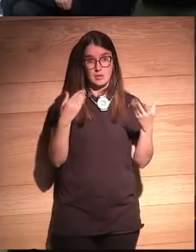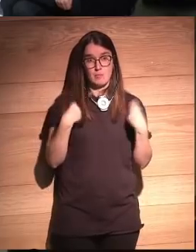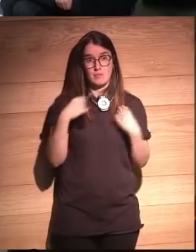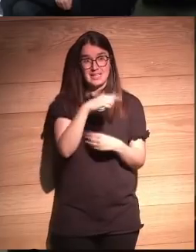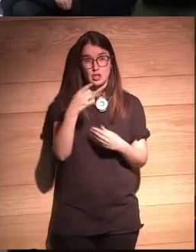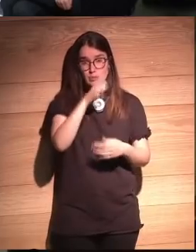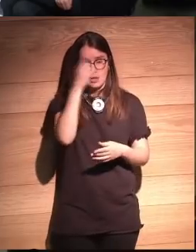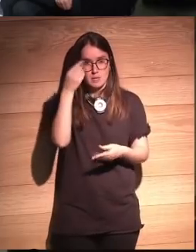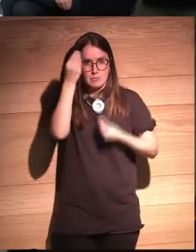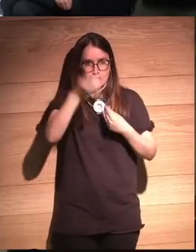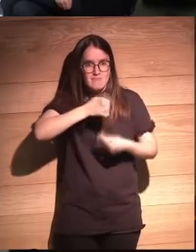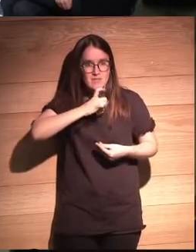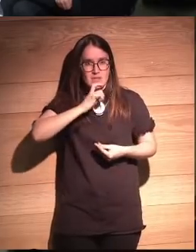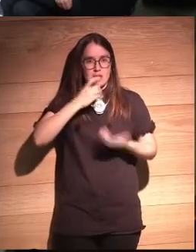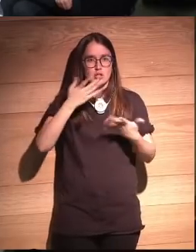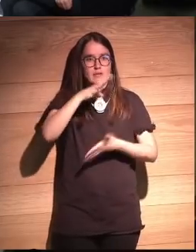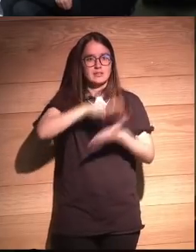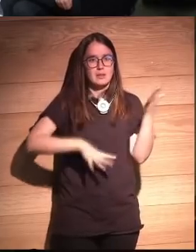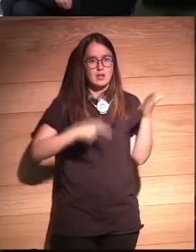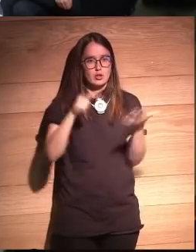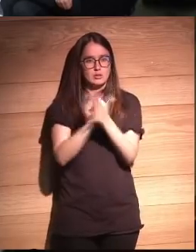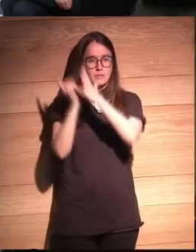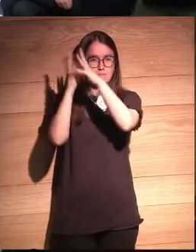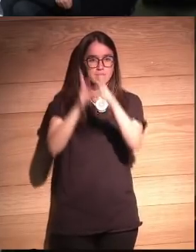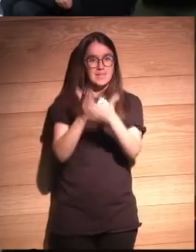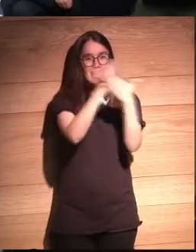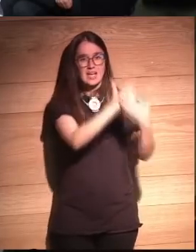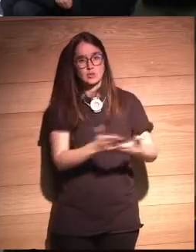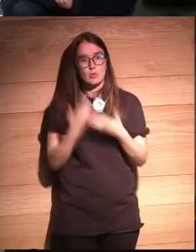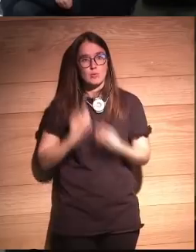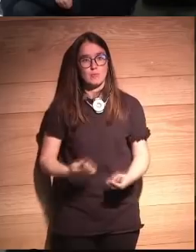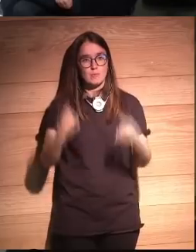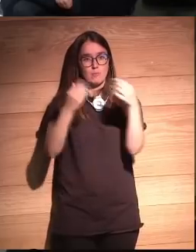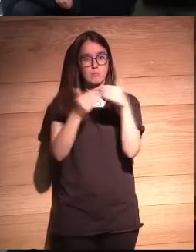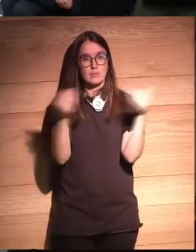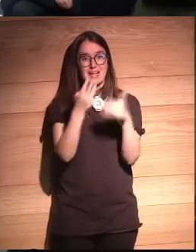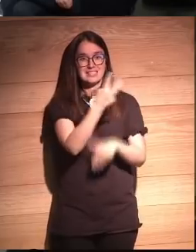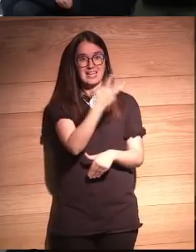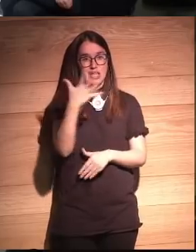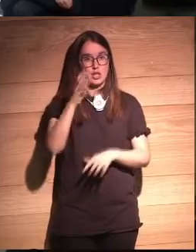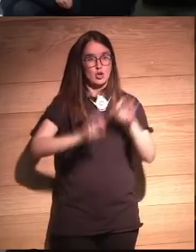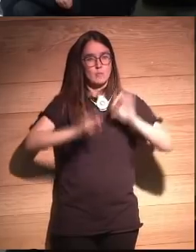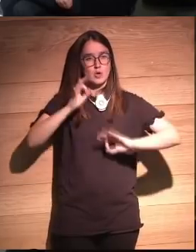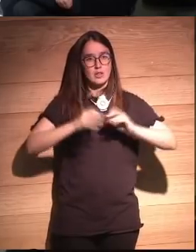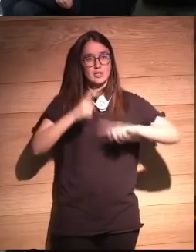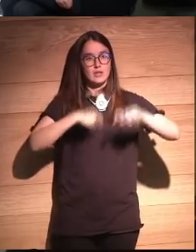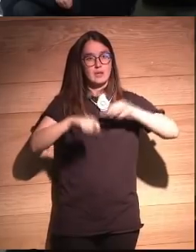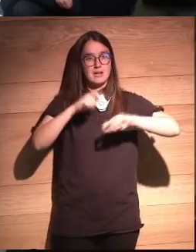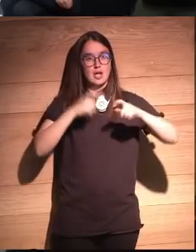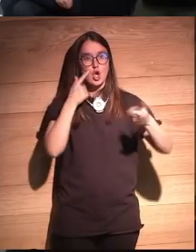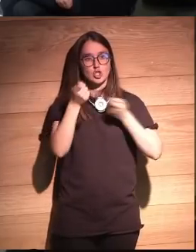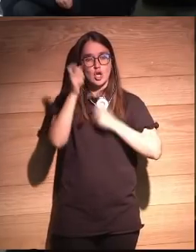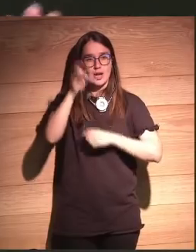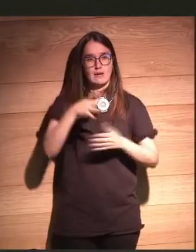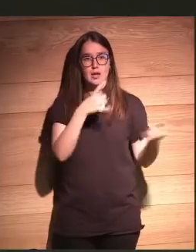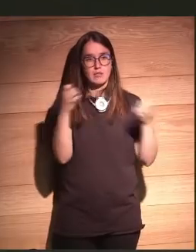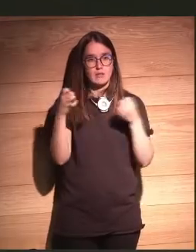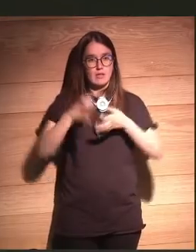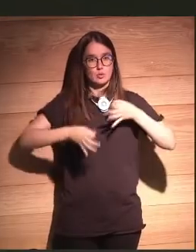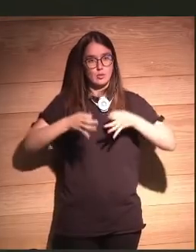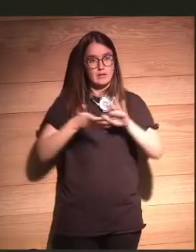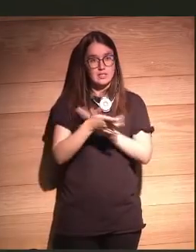lo veo difícil. Entonces, en Barcelona han vuelto a hacer un estudio y por primera vez se ha visto que el 35% del mercado está controlado por entidades